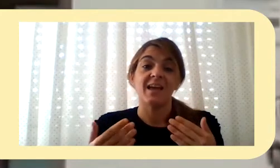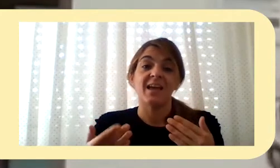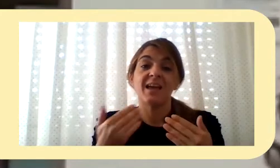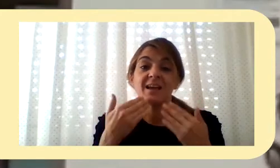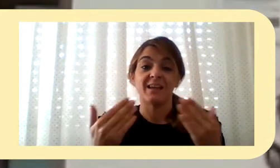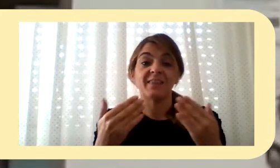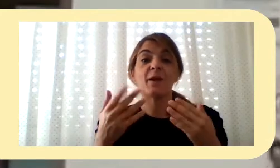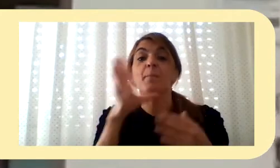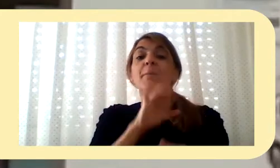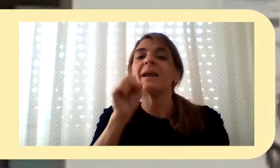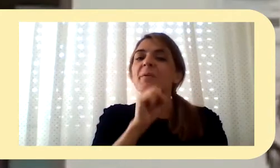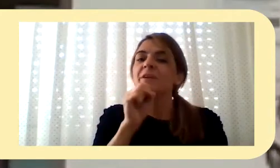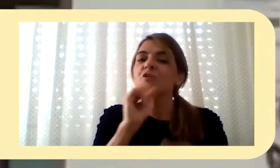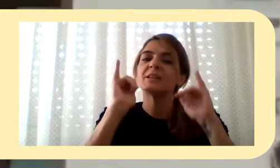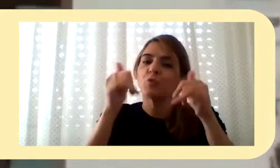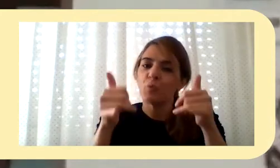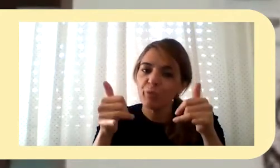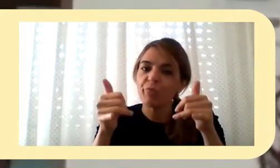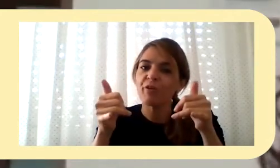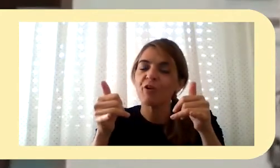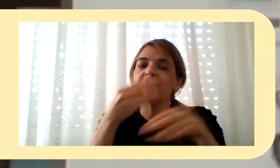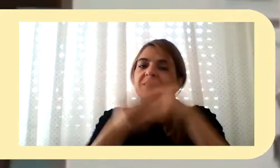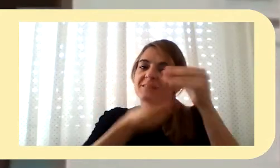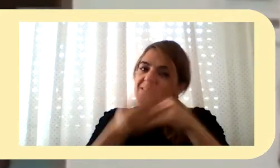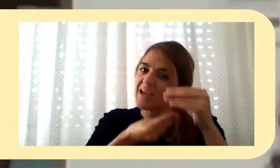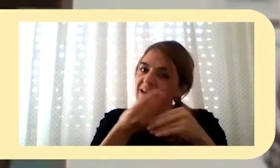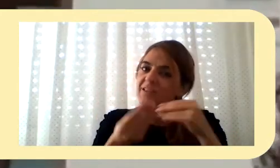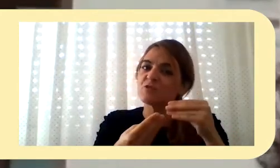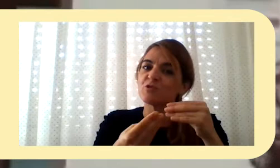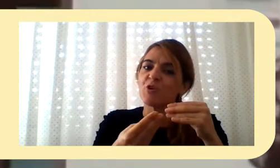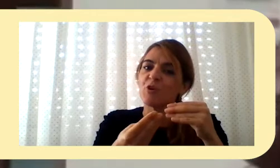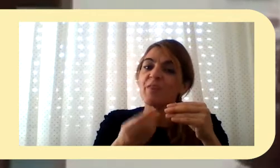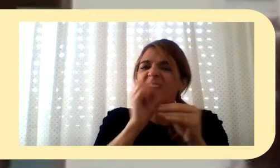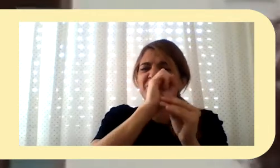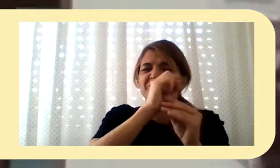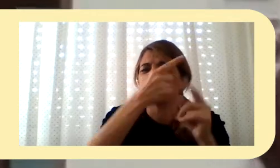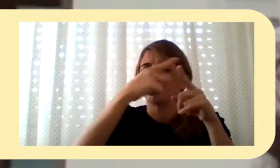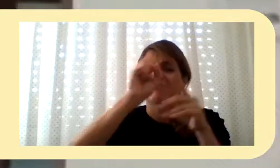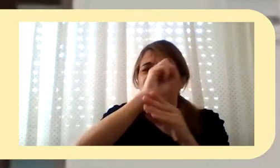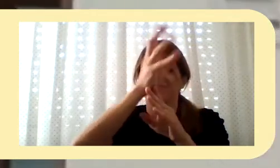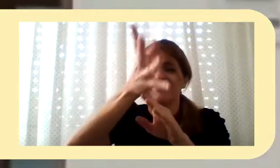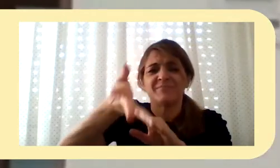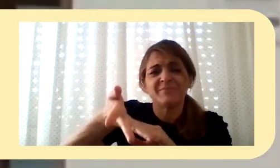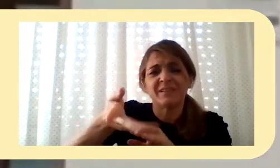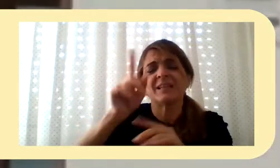la magnífica introducción que se ha hecho de lo poliédrica que es el tema de la COVID.